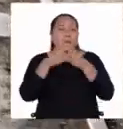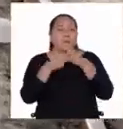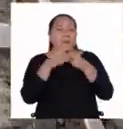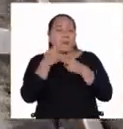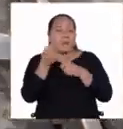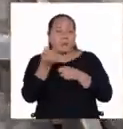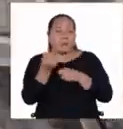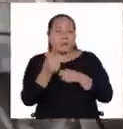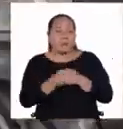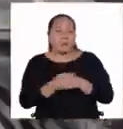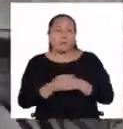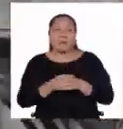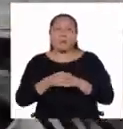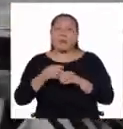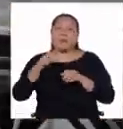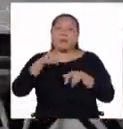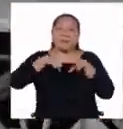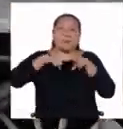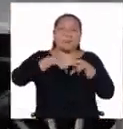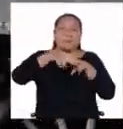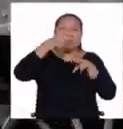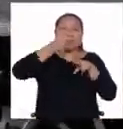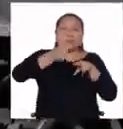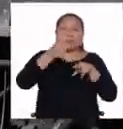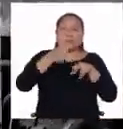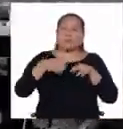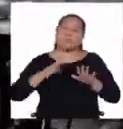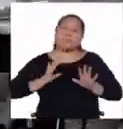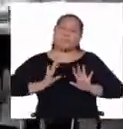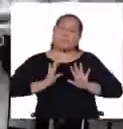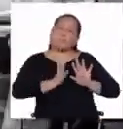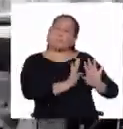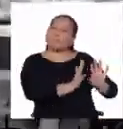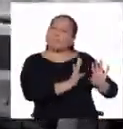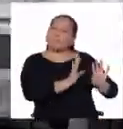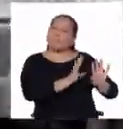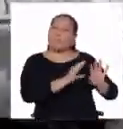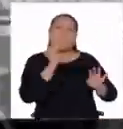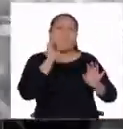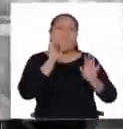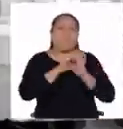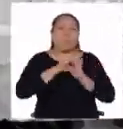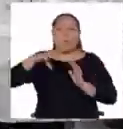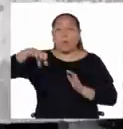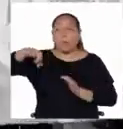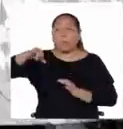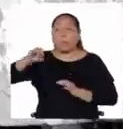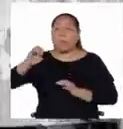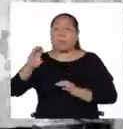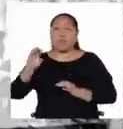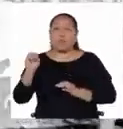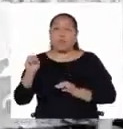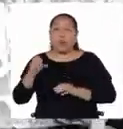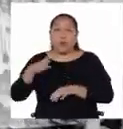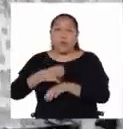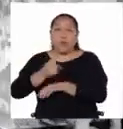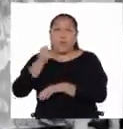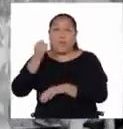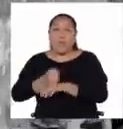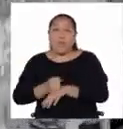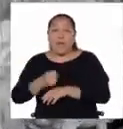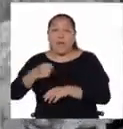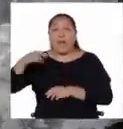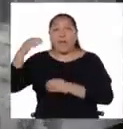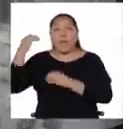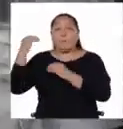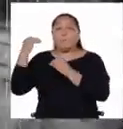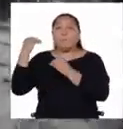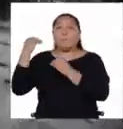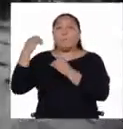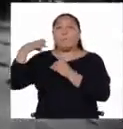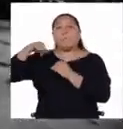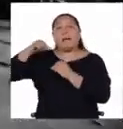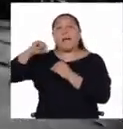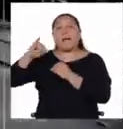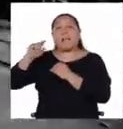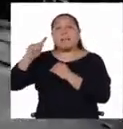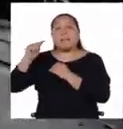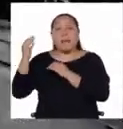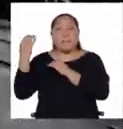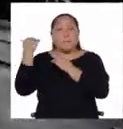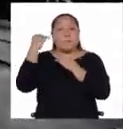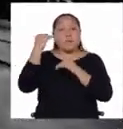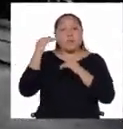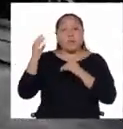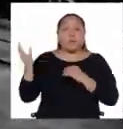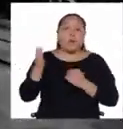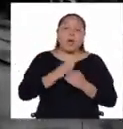decayó. Se abandonaron muchas líneas, como las de Pisco-Ica, Paita-Piura, Lima-Ancón